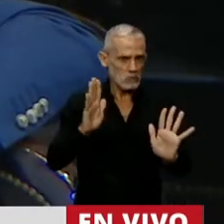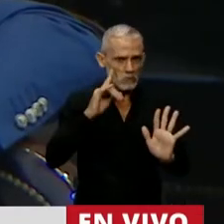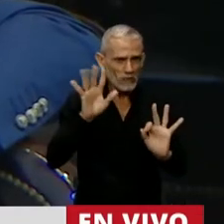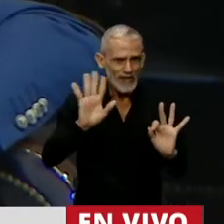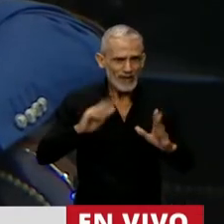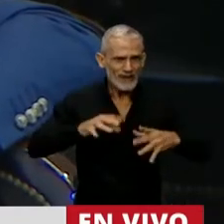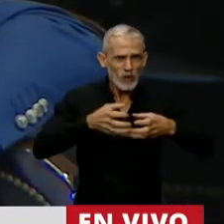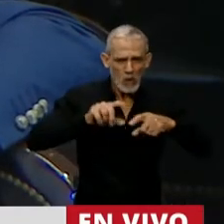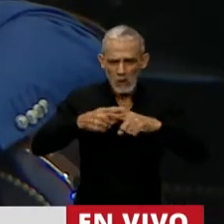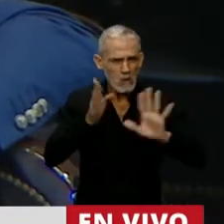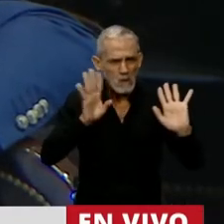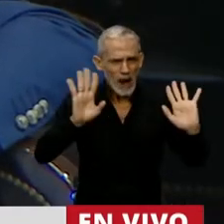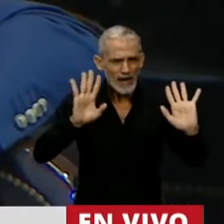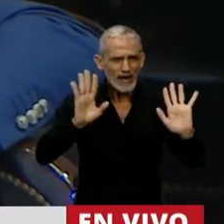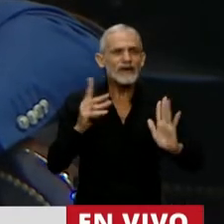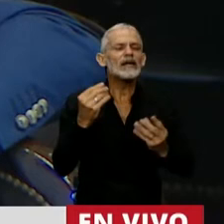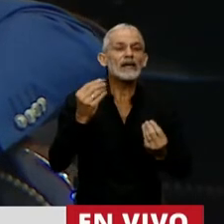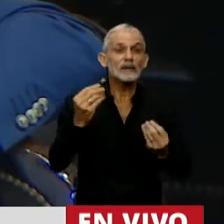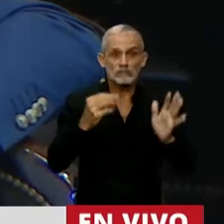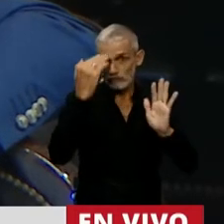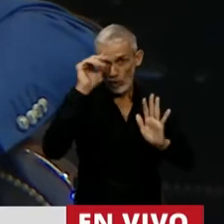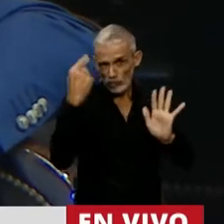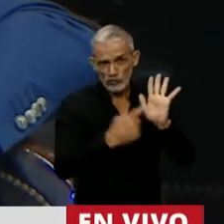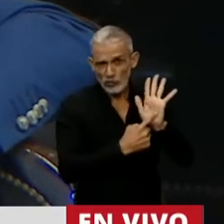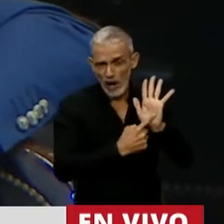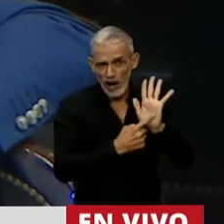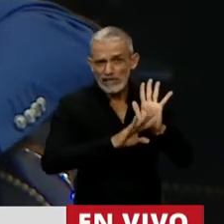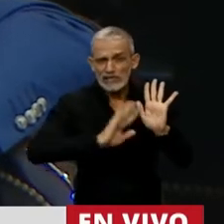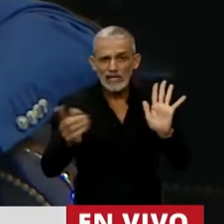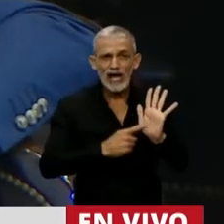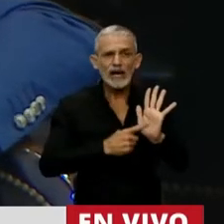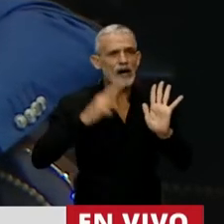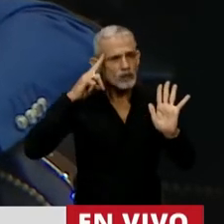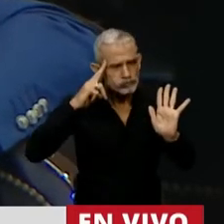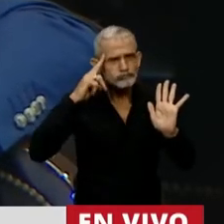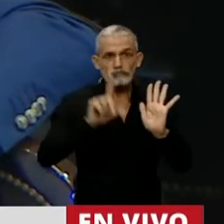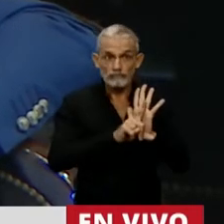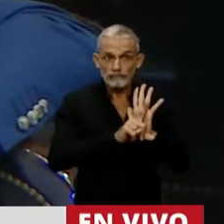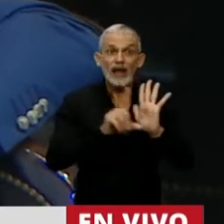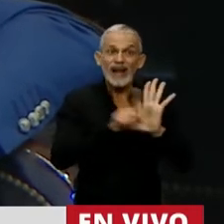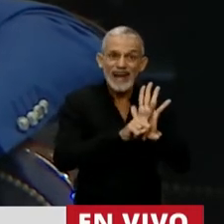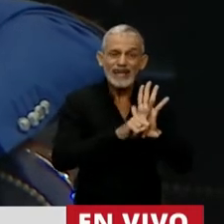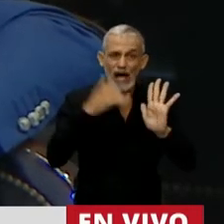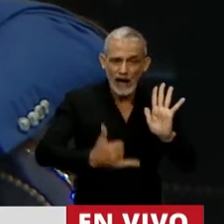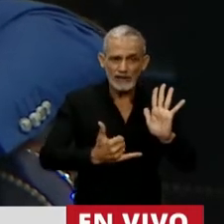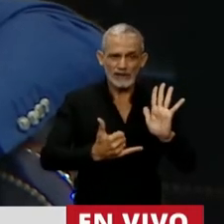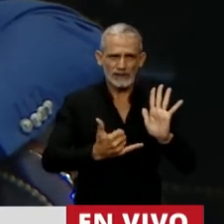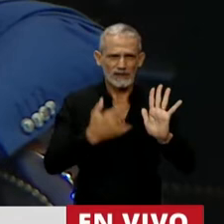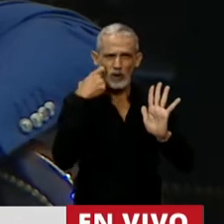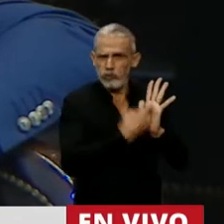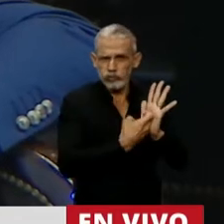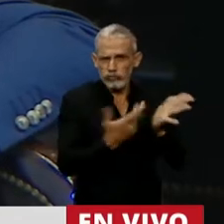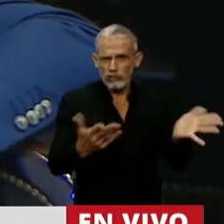del lugar que ocupemos tiene que ver con la manda constitucional constitucional y con el cumplimiento de la ley ley que lamentablemente no se